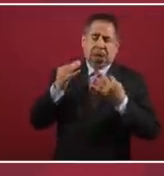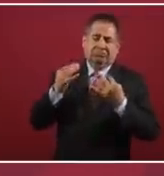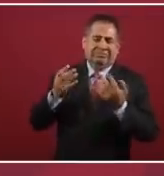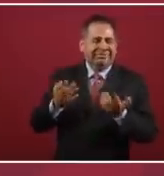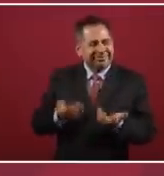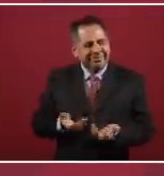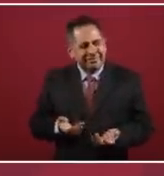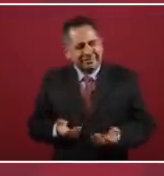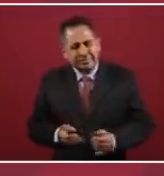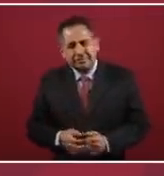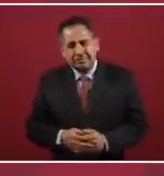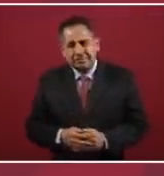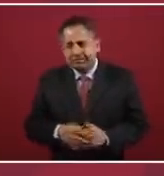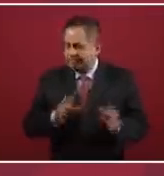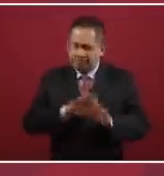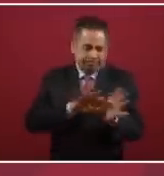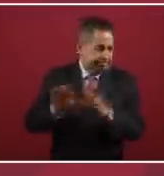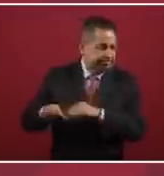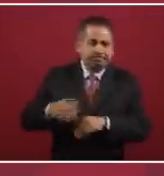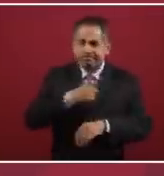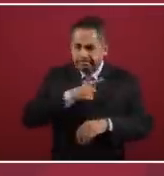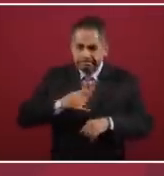Entonces, hay que informar